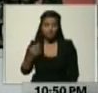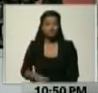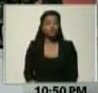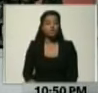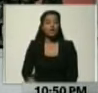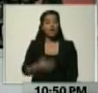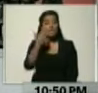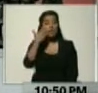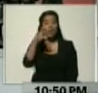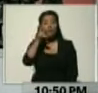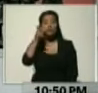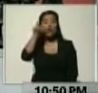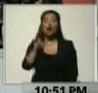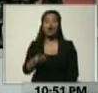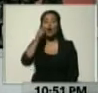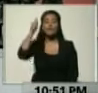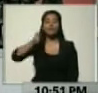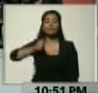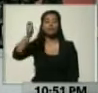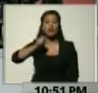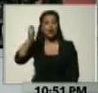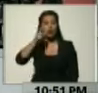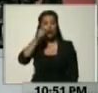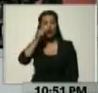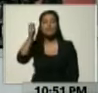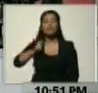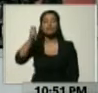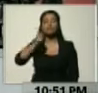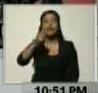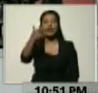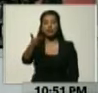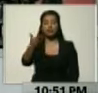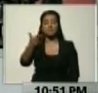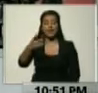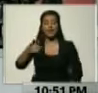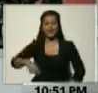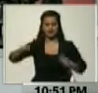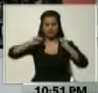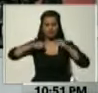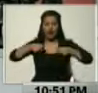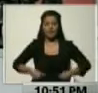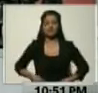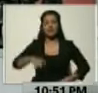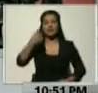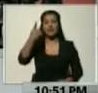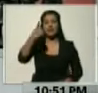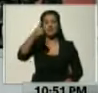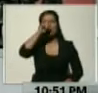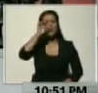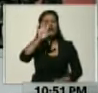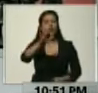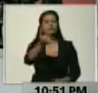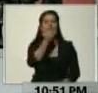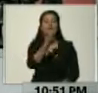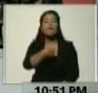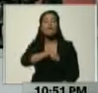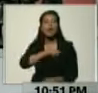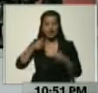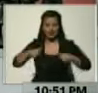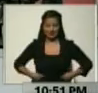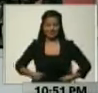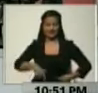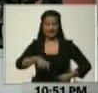diputado y a veces se monta y se pone unas franelas del Real Madrid. De Real Madrid, no, como esa de España. A veces llega y... Ustedes lo han visto varias veces,